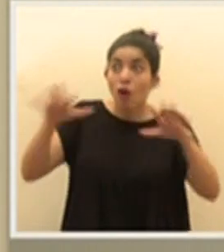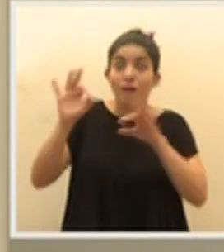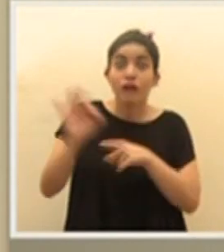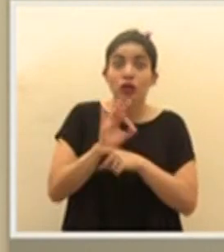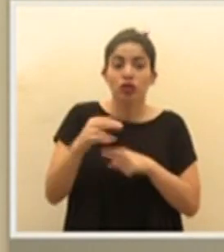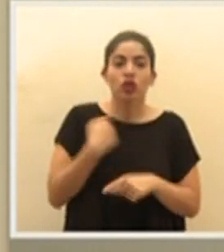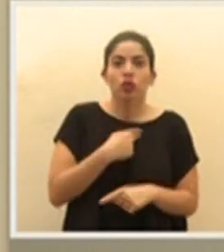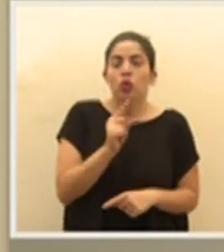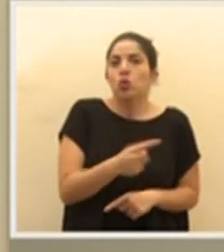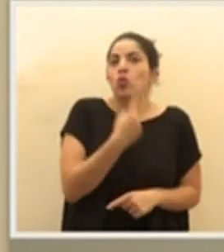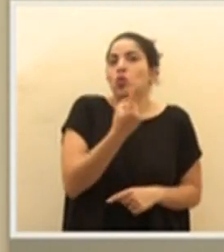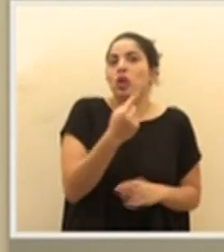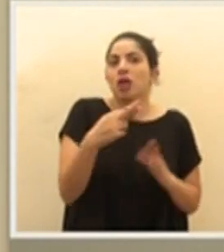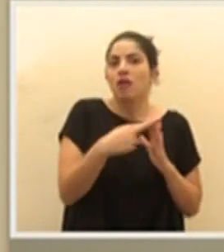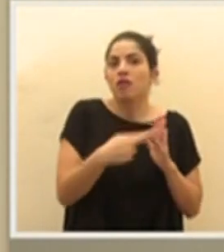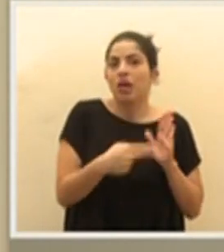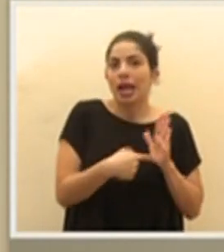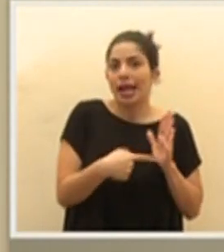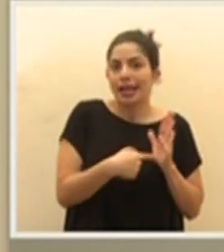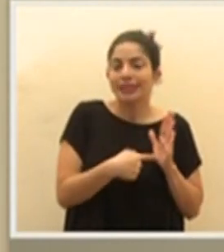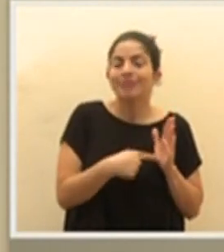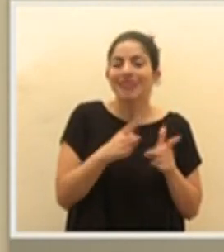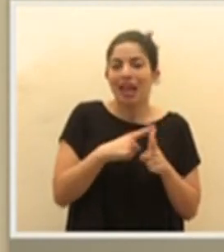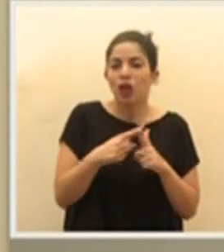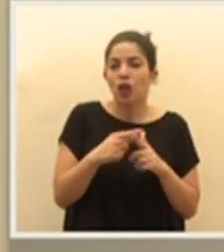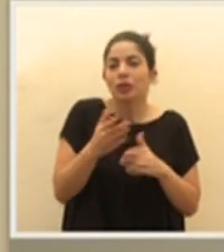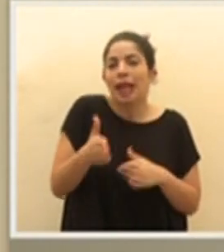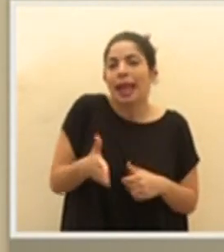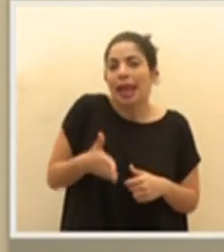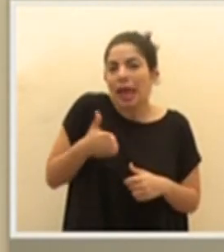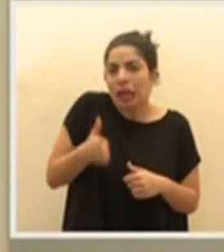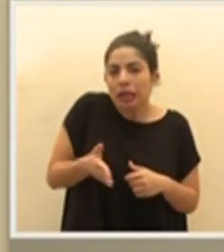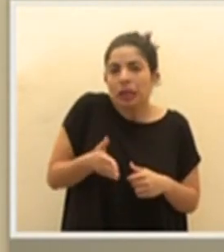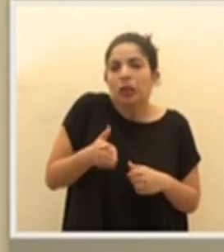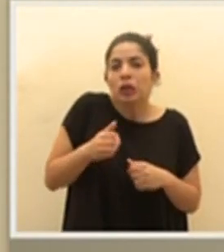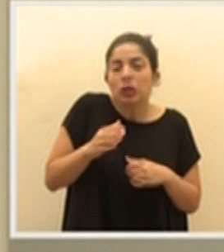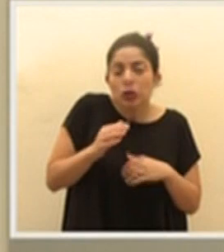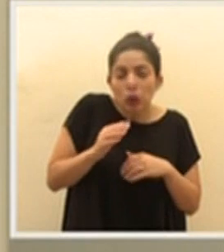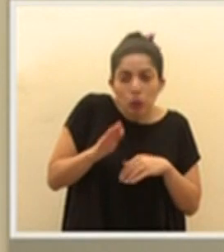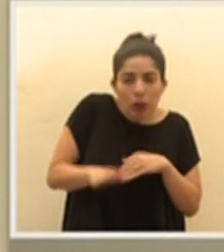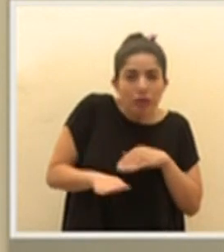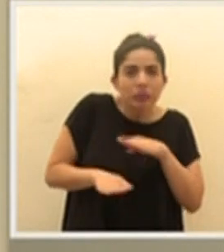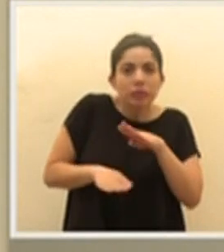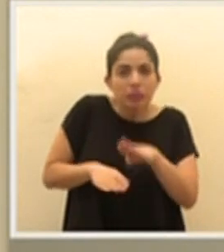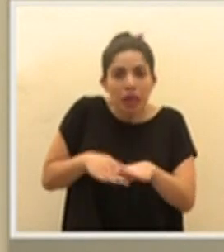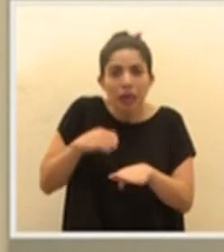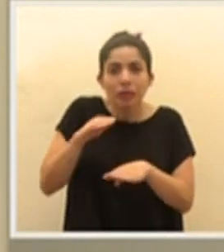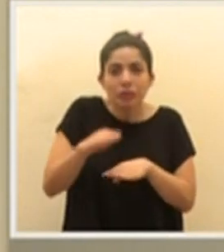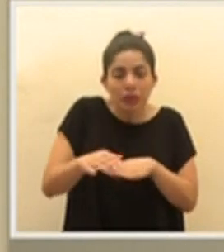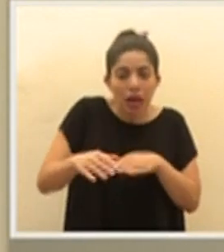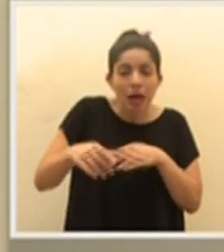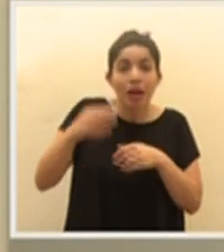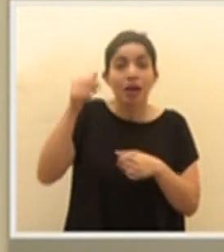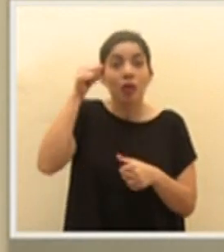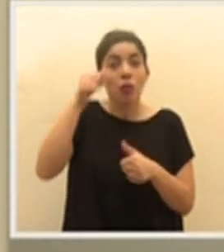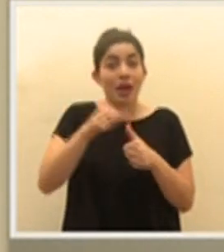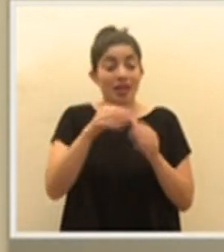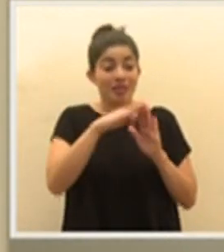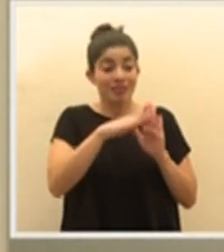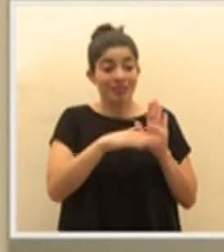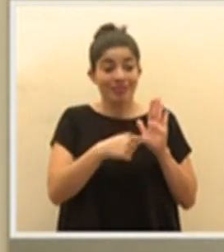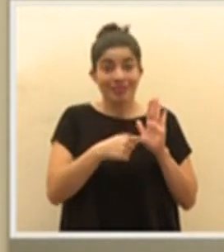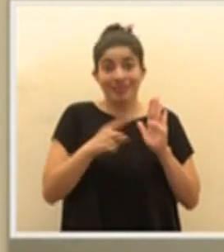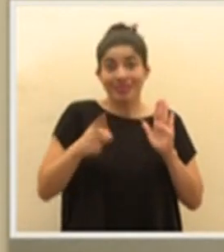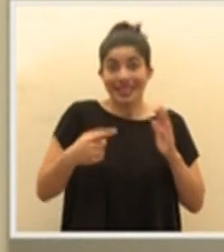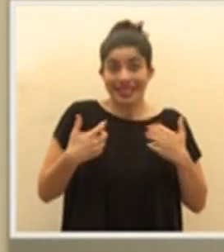funcionando. Es, por lo tanto, lento de construir y además tomar en cuenta que las medidas